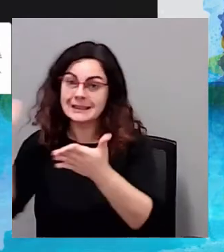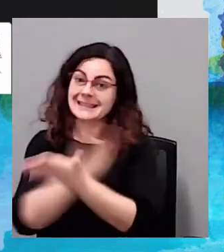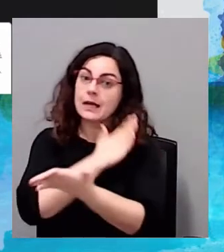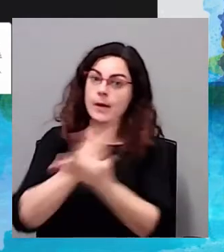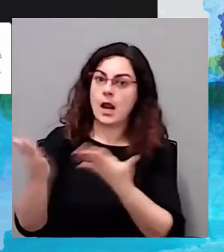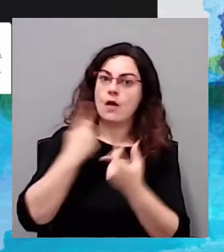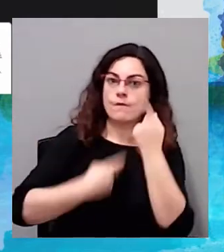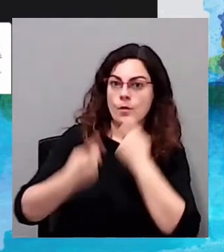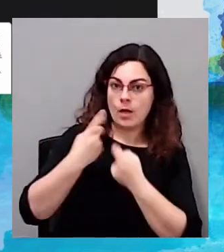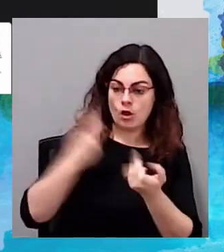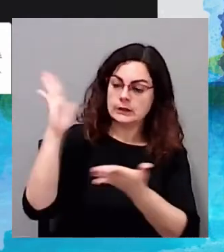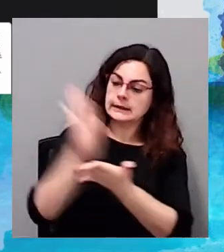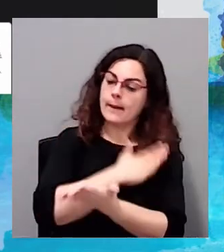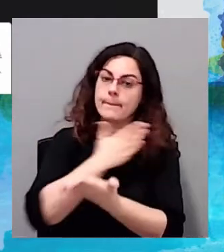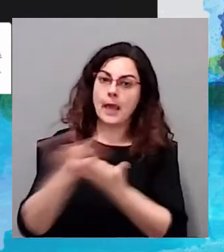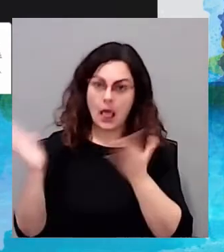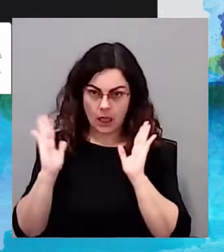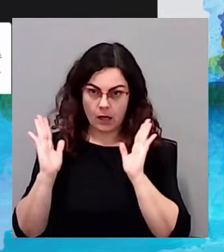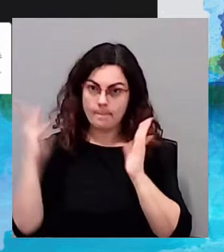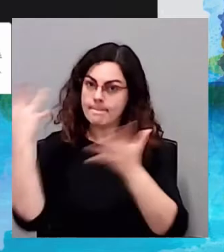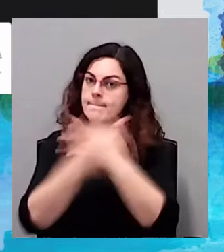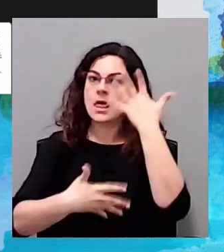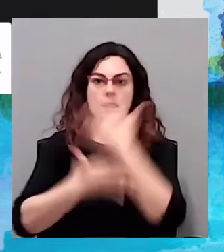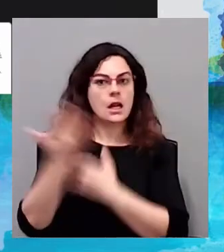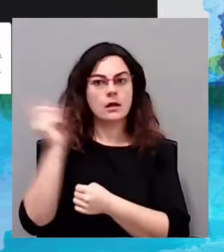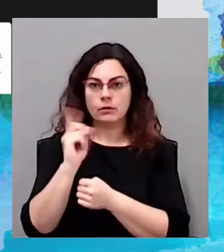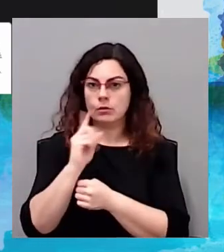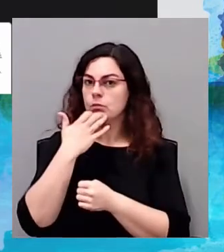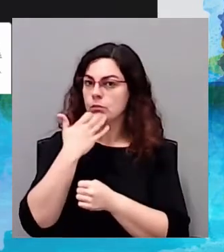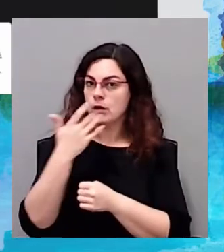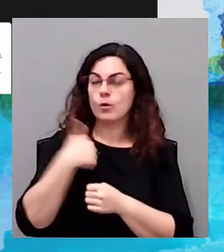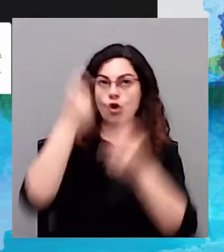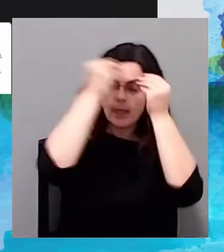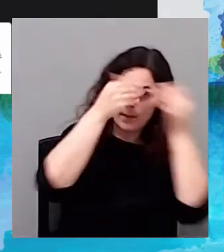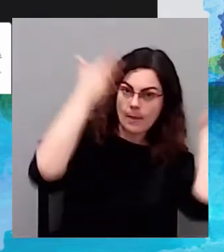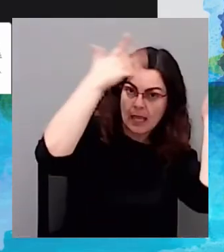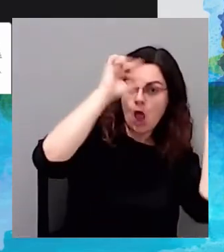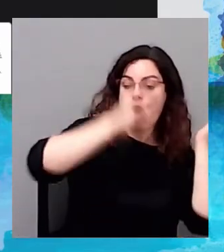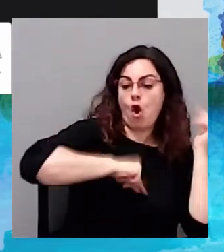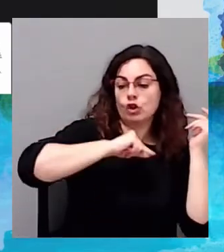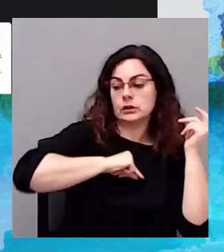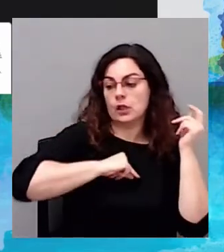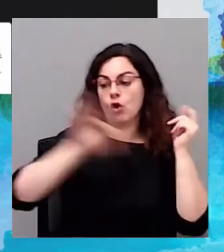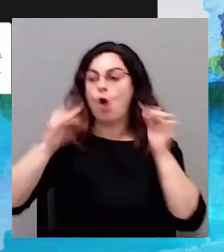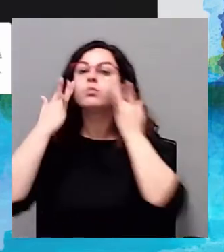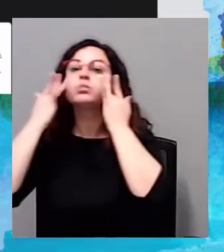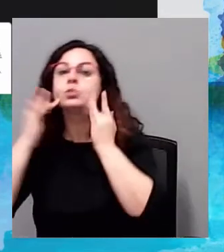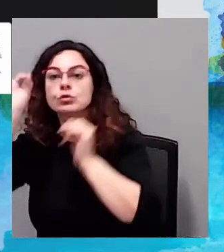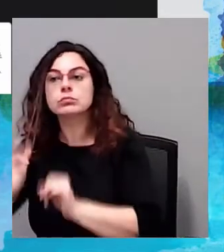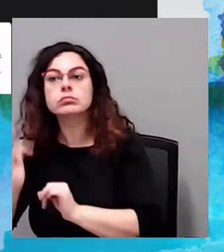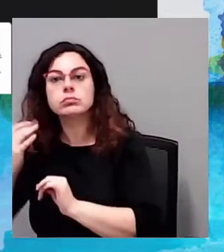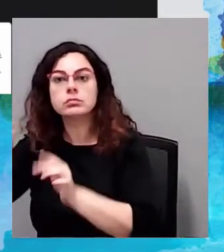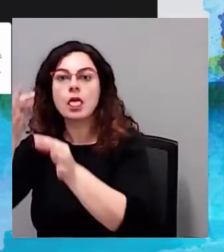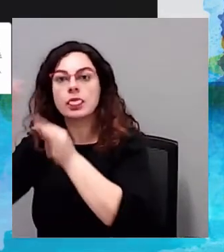interpretativa. No mezclar lo que podemos imaginar o lo que podemos sentir con lo que es objetivamente la descripción.